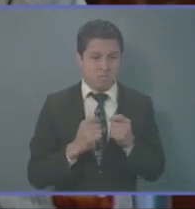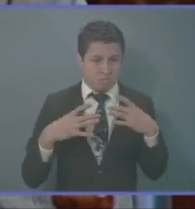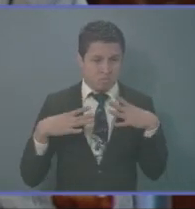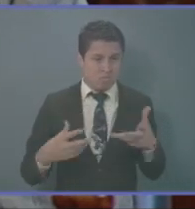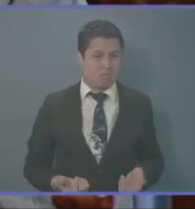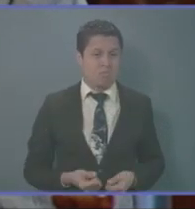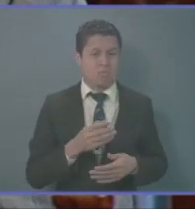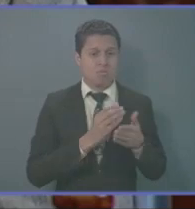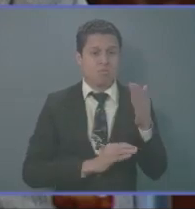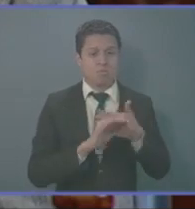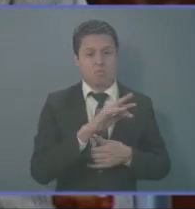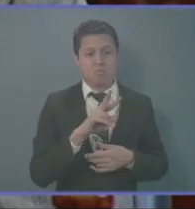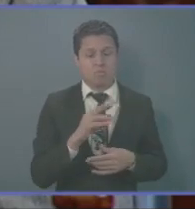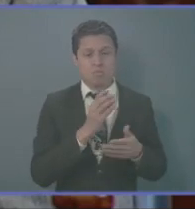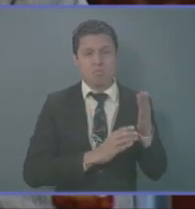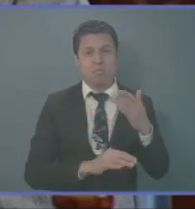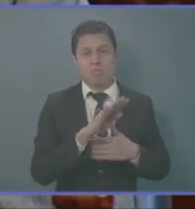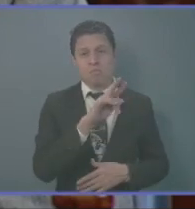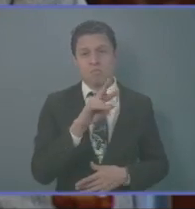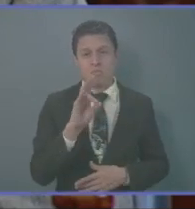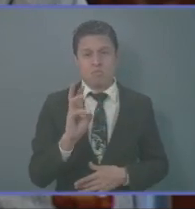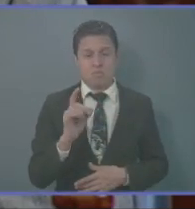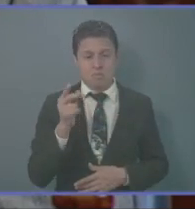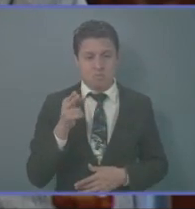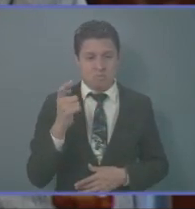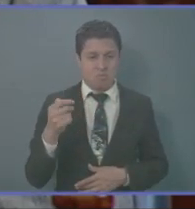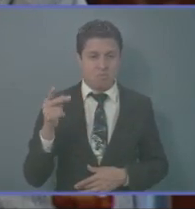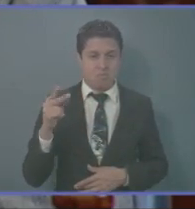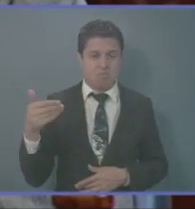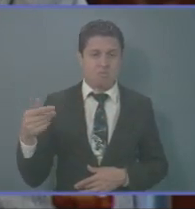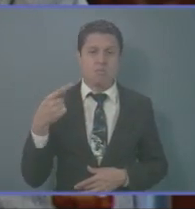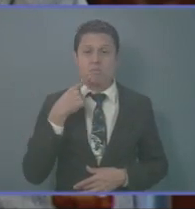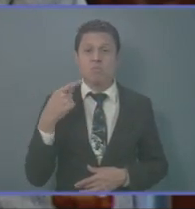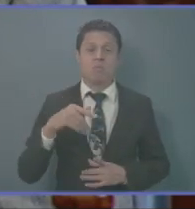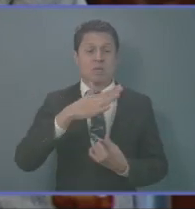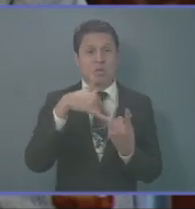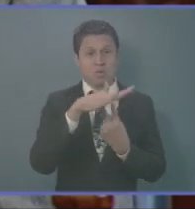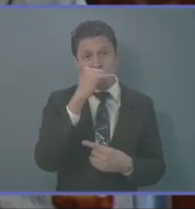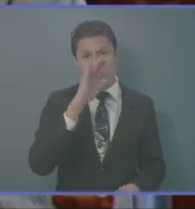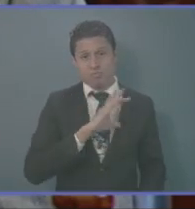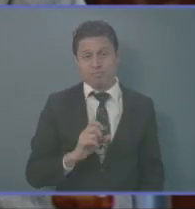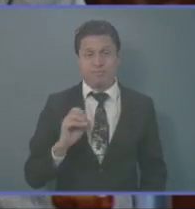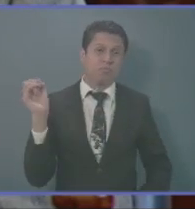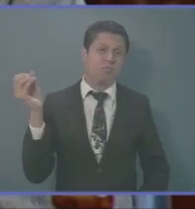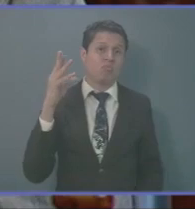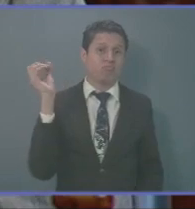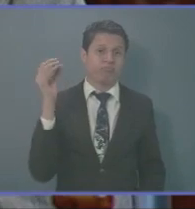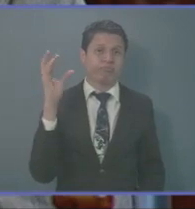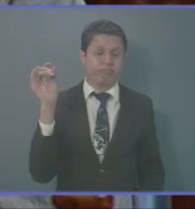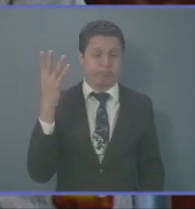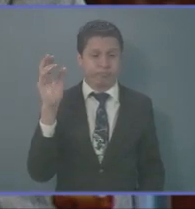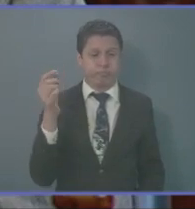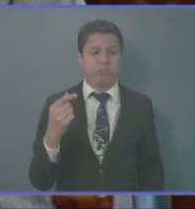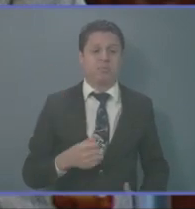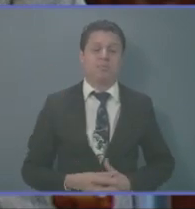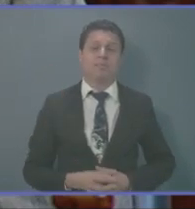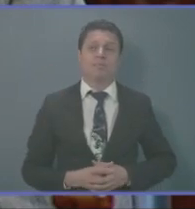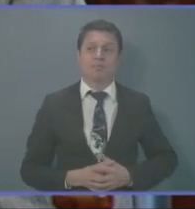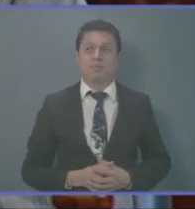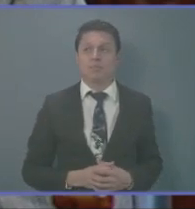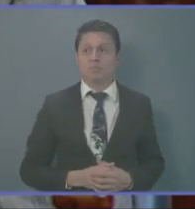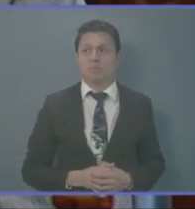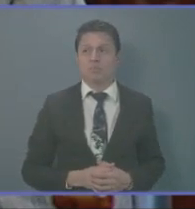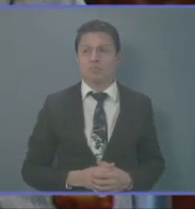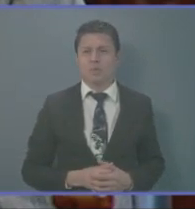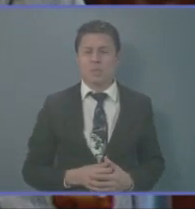52, tomo 426 de la misma fecha, declaró estado de emergencia nacional, estado de calamidad pública y desastre natural